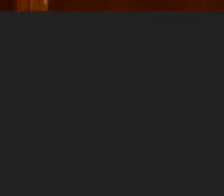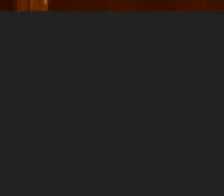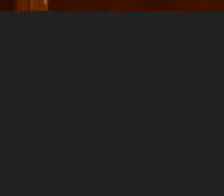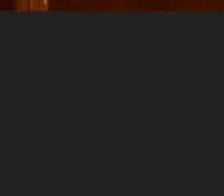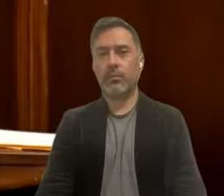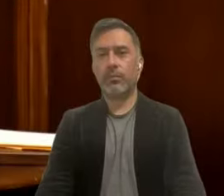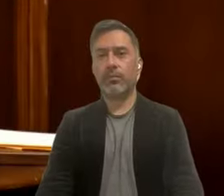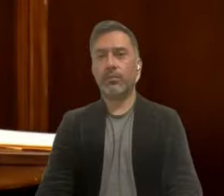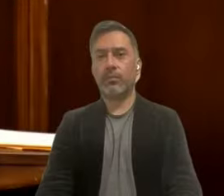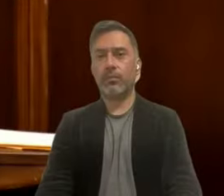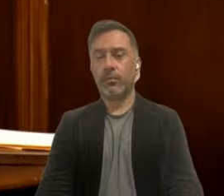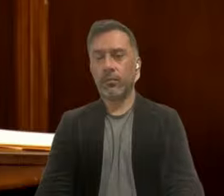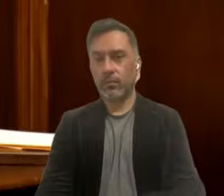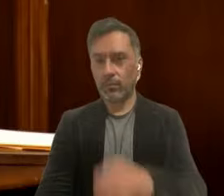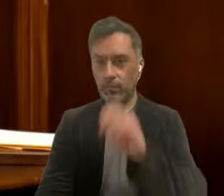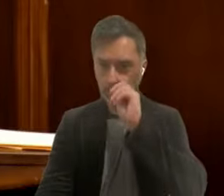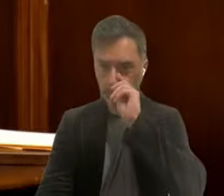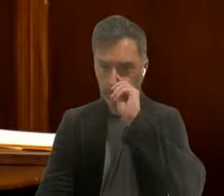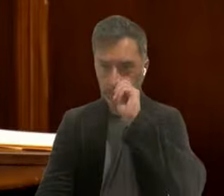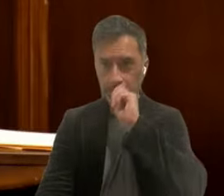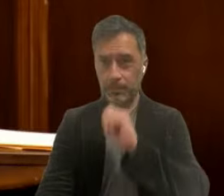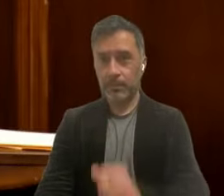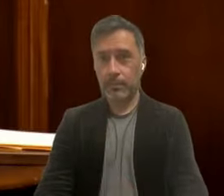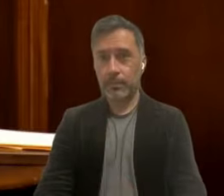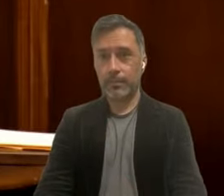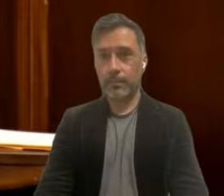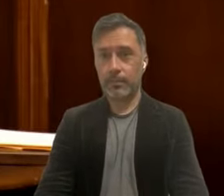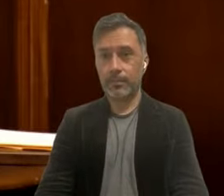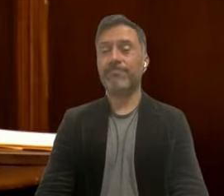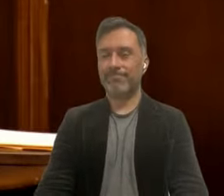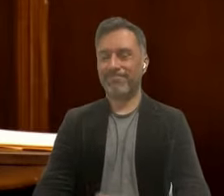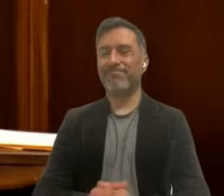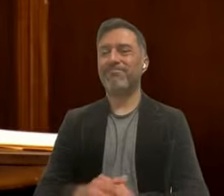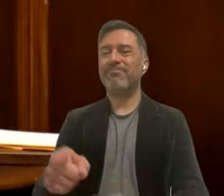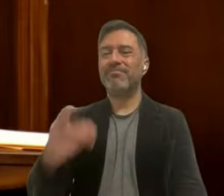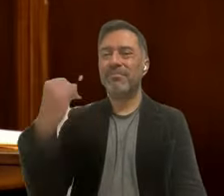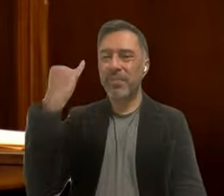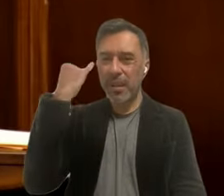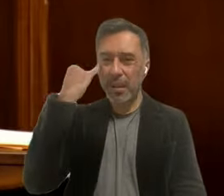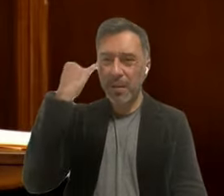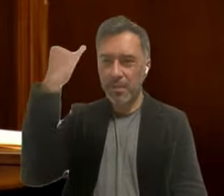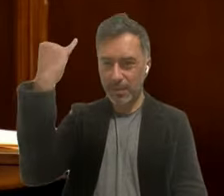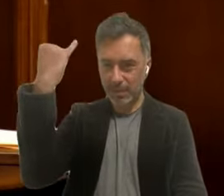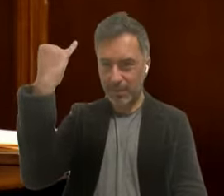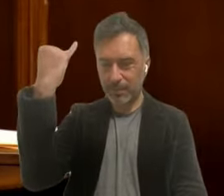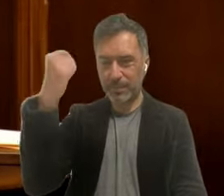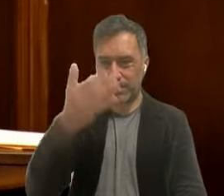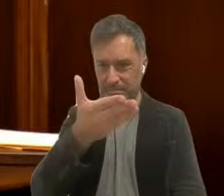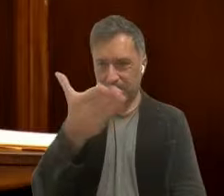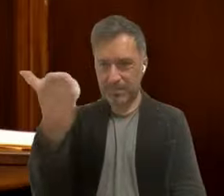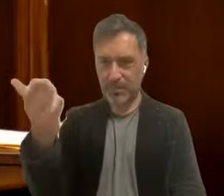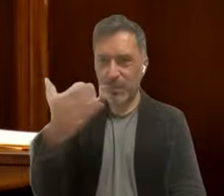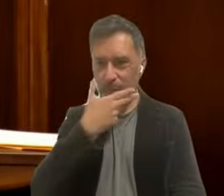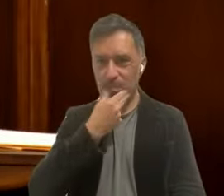hay marcha atrás. Imagínense, compañeras y compañeros diputados y todos los que nos